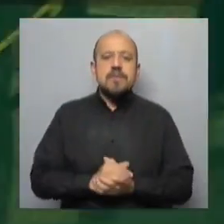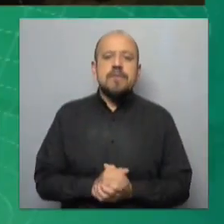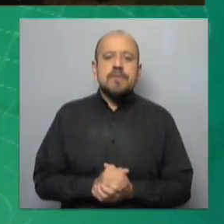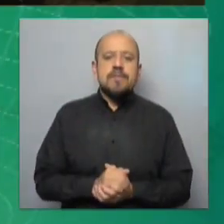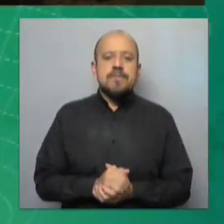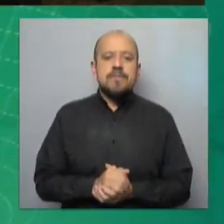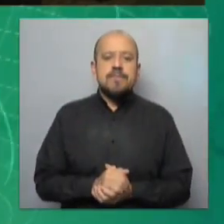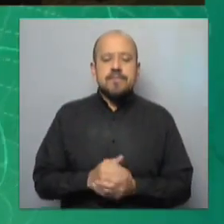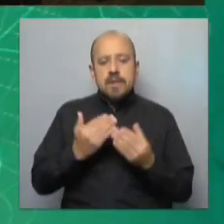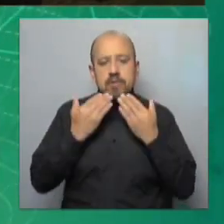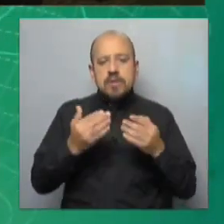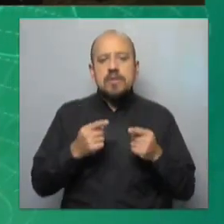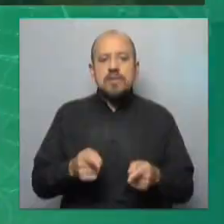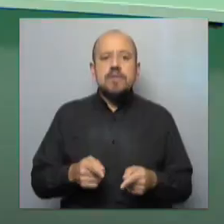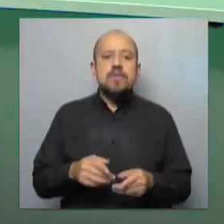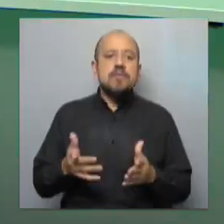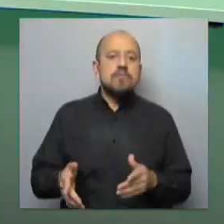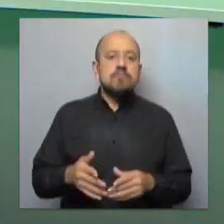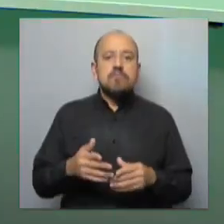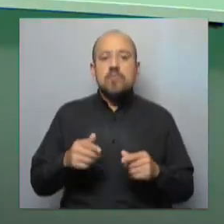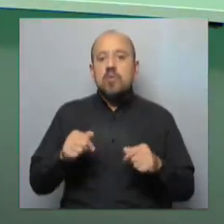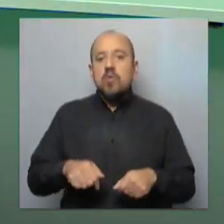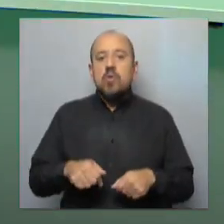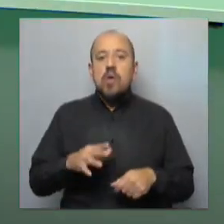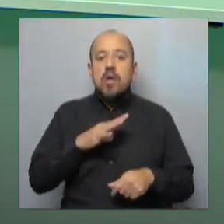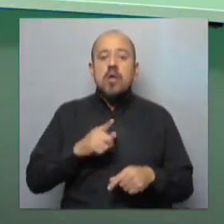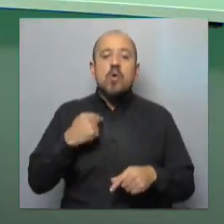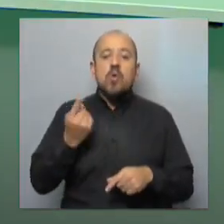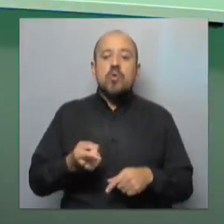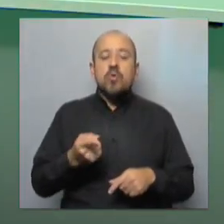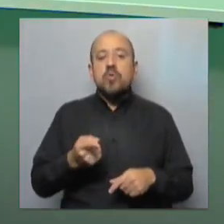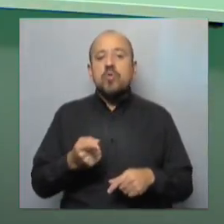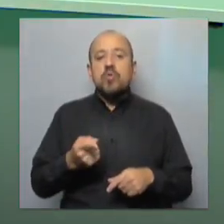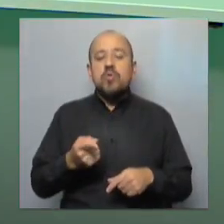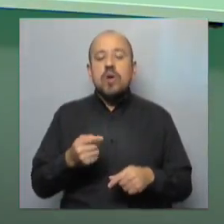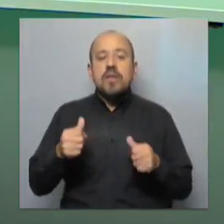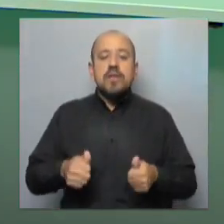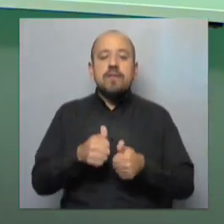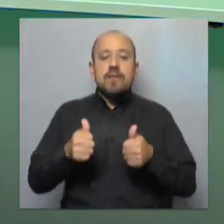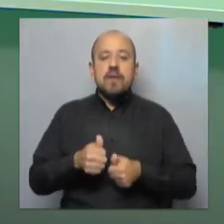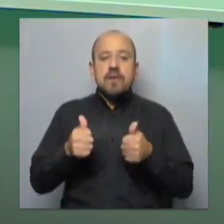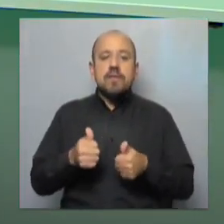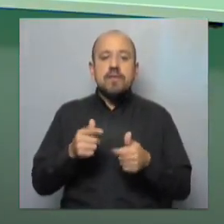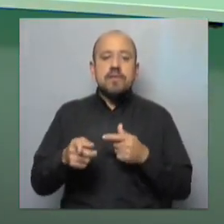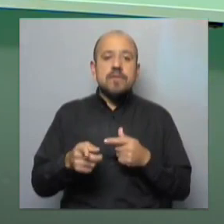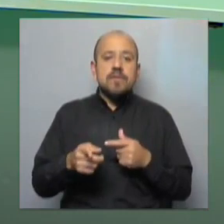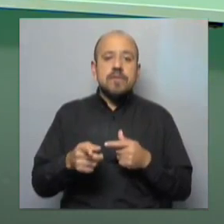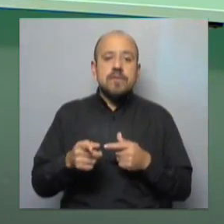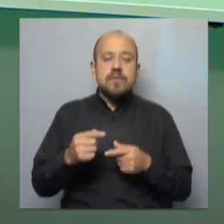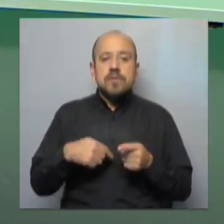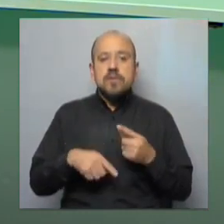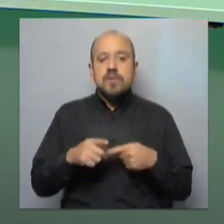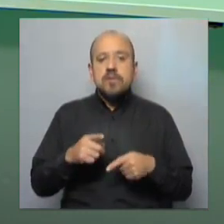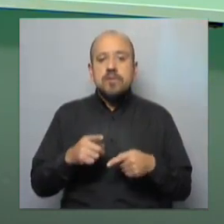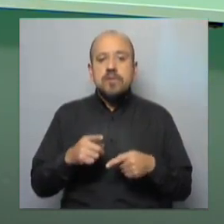las gracias natalia y en menos de 48 horas habrá otra conmemoración que también llena de contenido la edición de hoy de